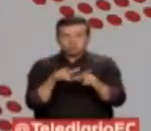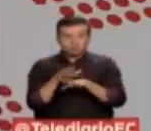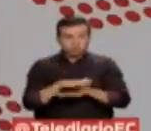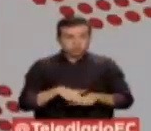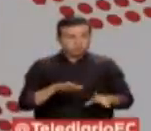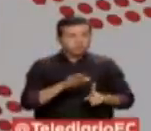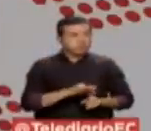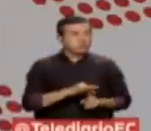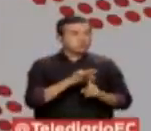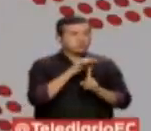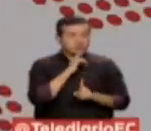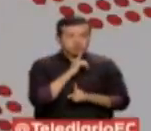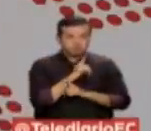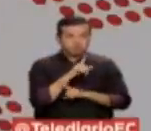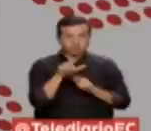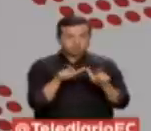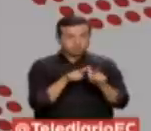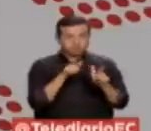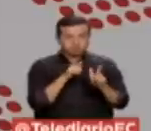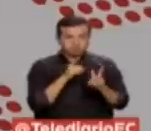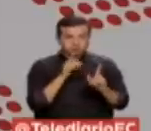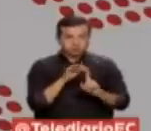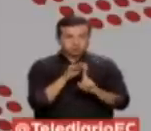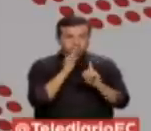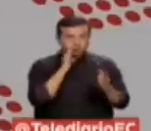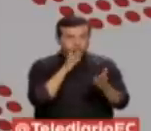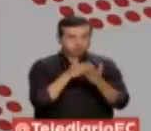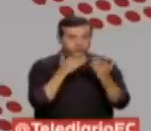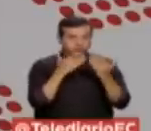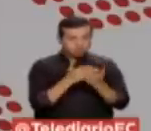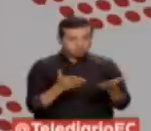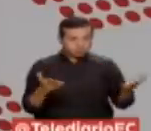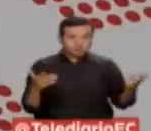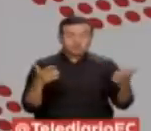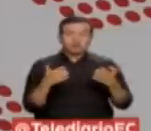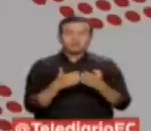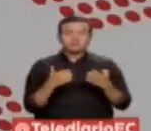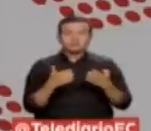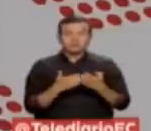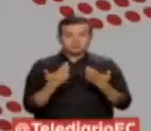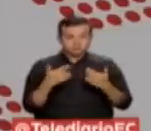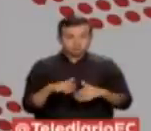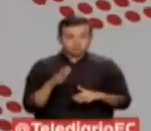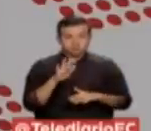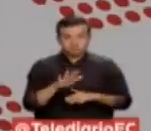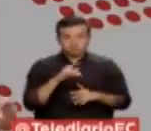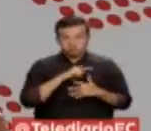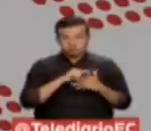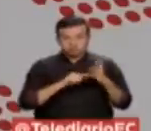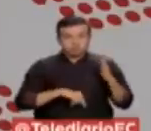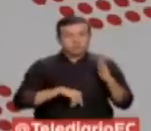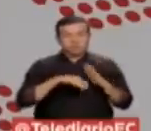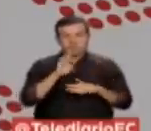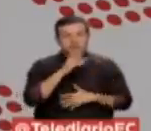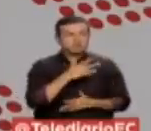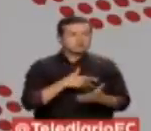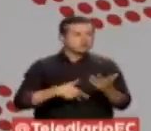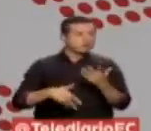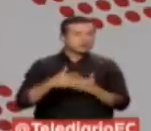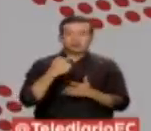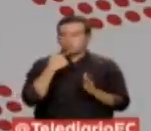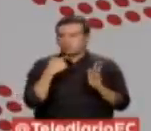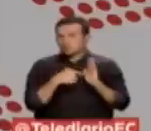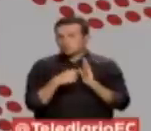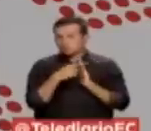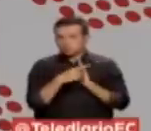priorizados van a estos lugares priorizados y también vamos a tener un equipo que va a poder hacer cosas de más dinámicas por